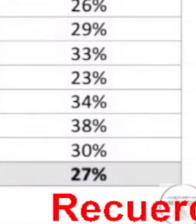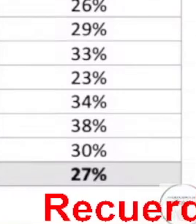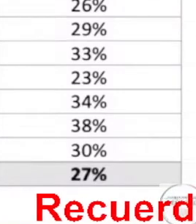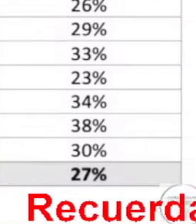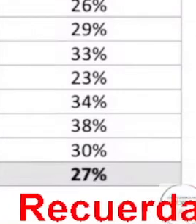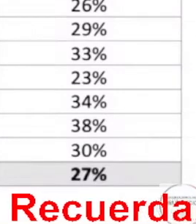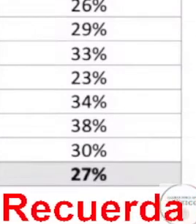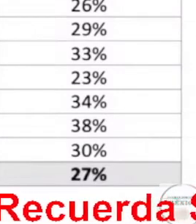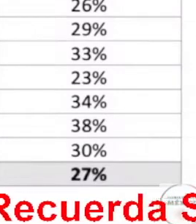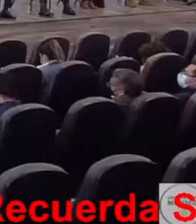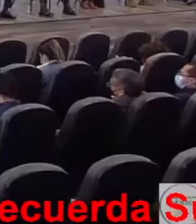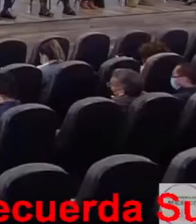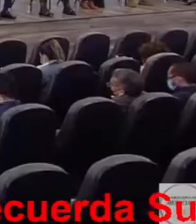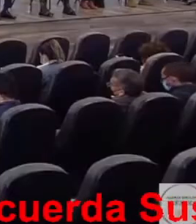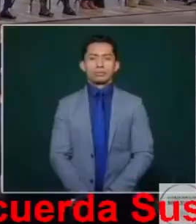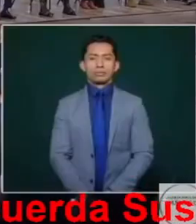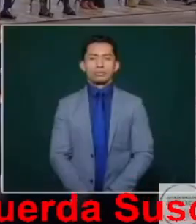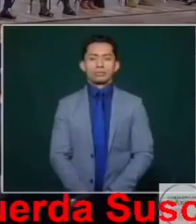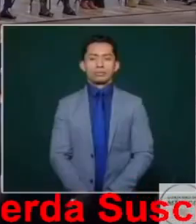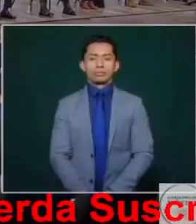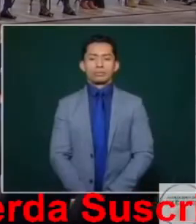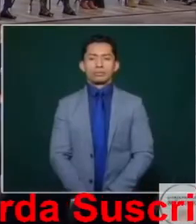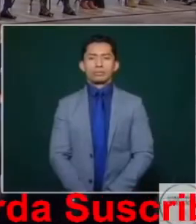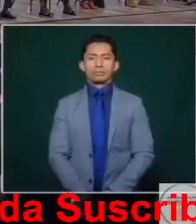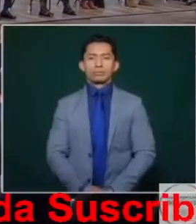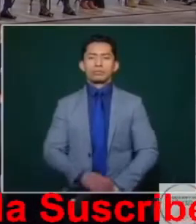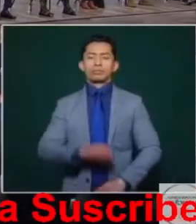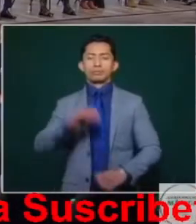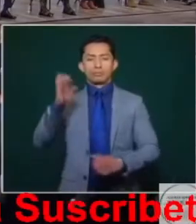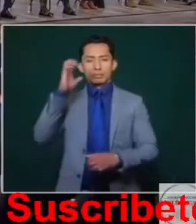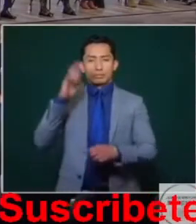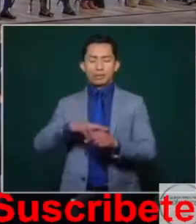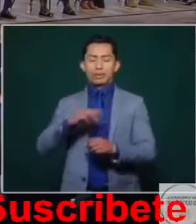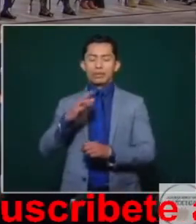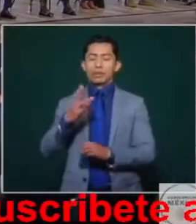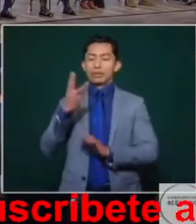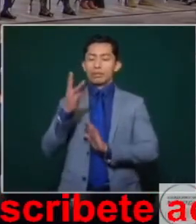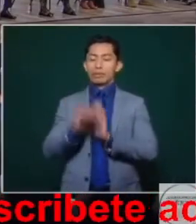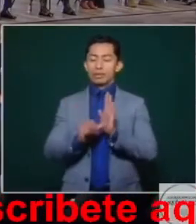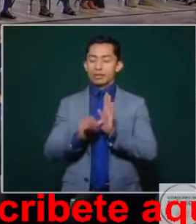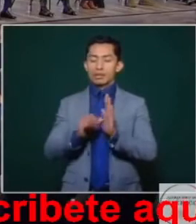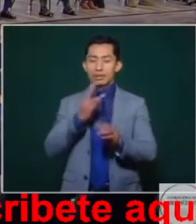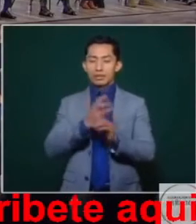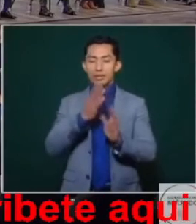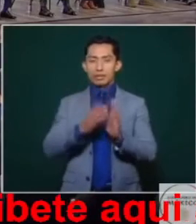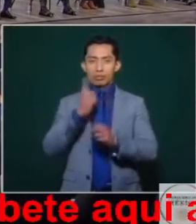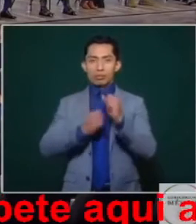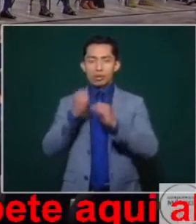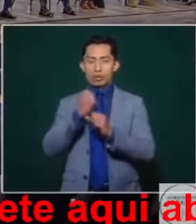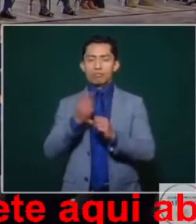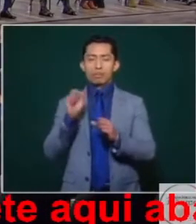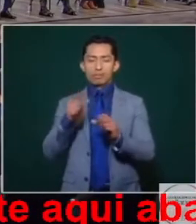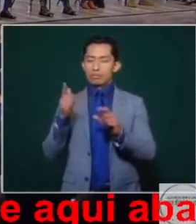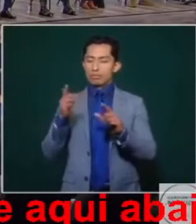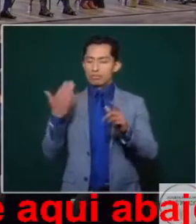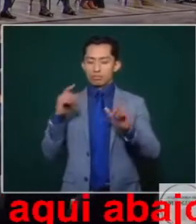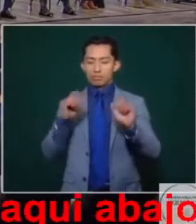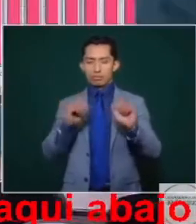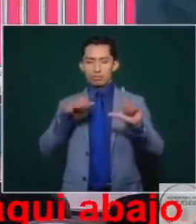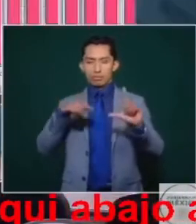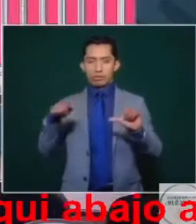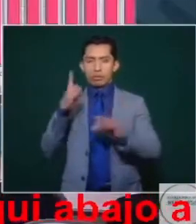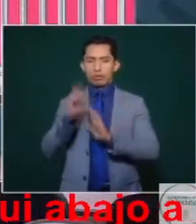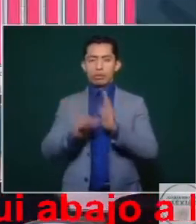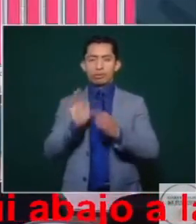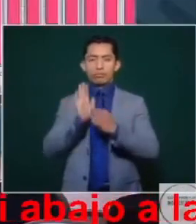un incremento del 27 por ciento con respecto a la inversión extranjera directa al tercer trimestre del año pasado es la misma gráfica que ya presentamos hace un mes